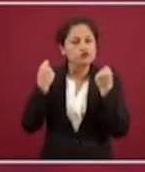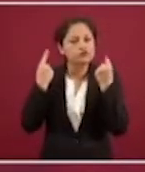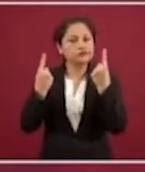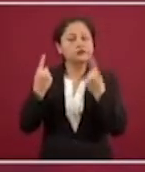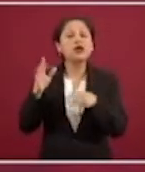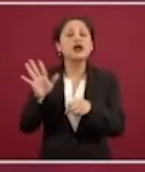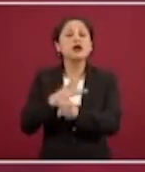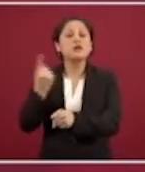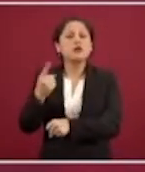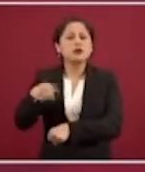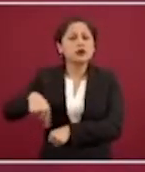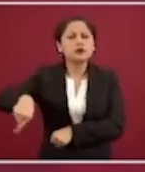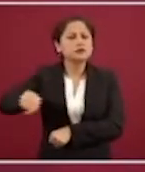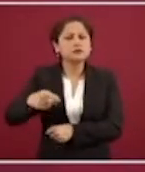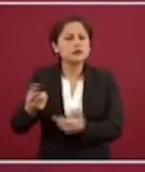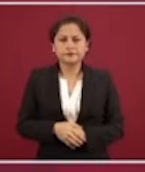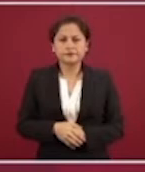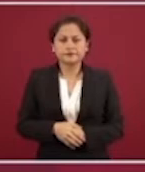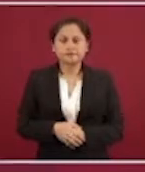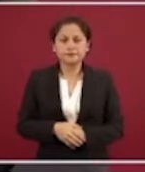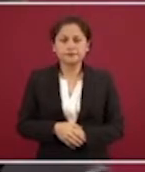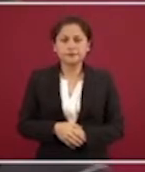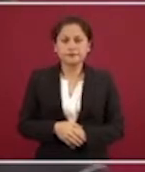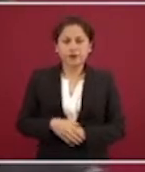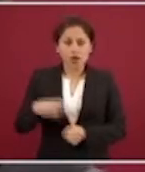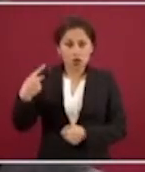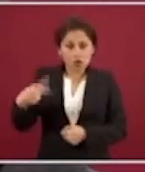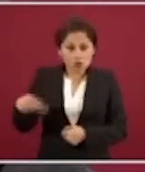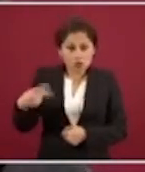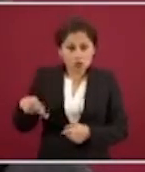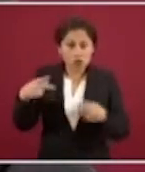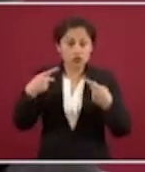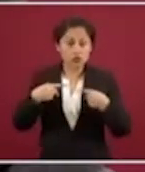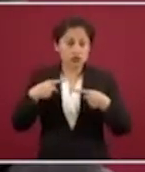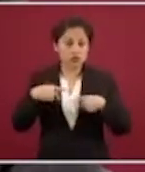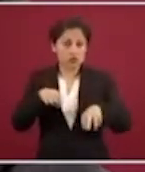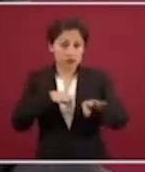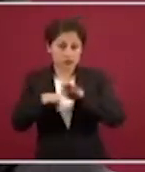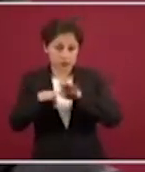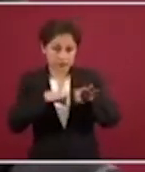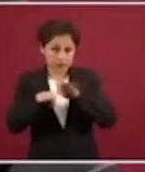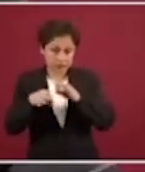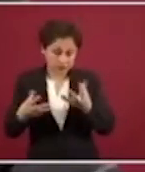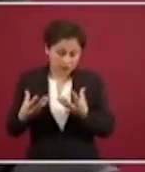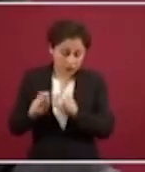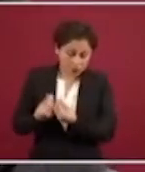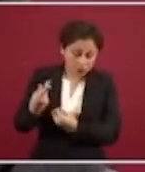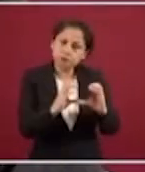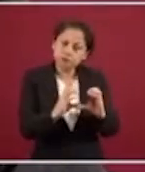cuidando más el empleo de sus